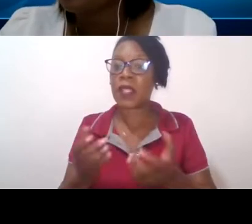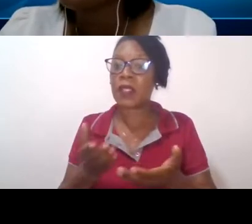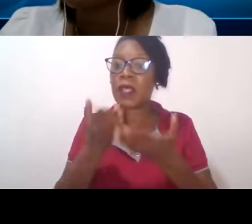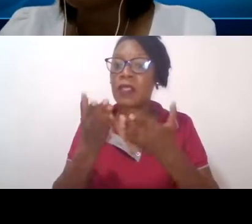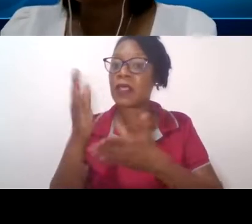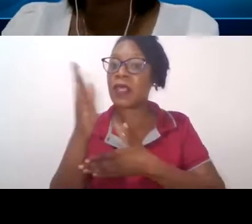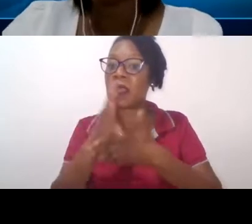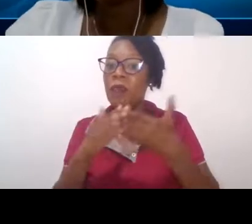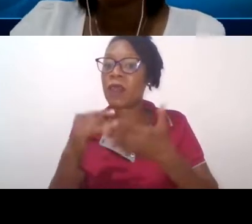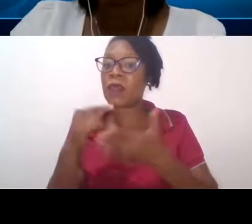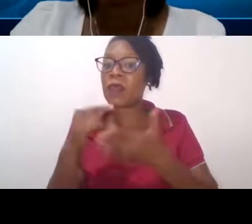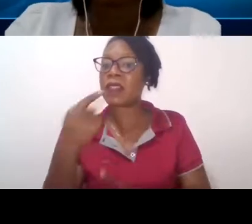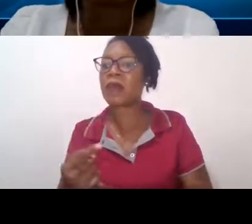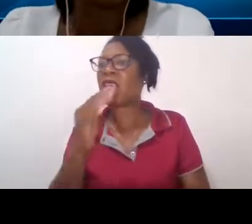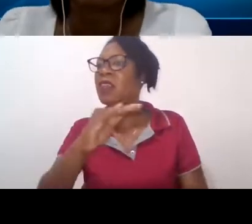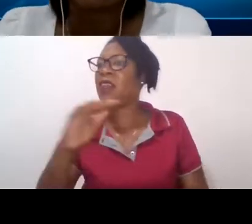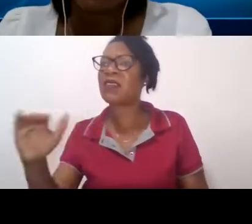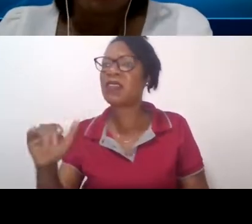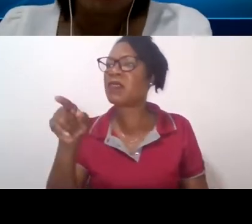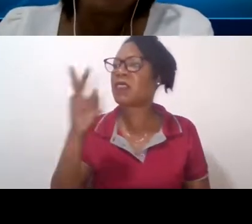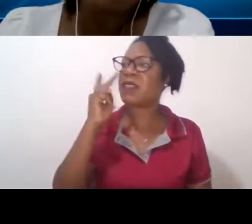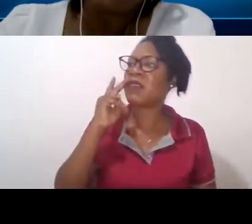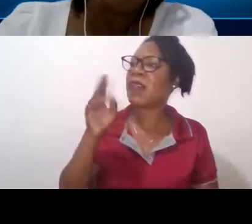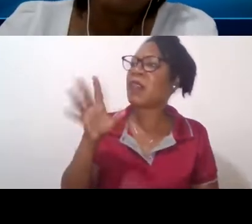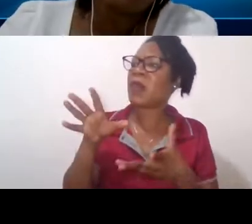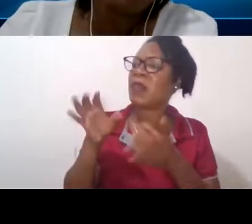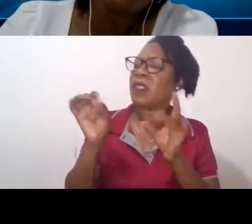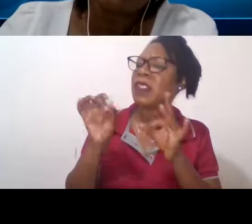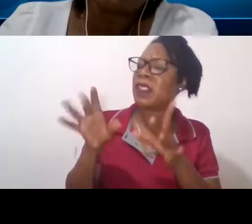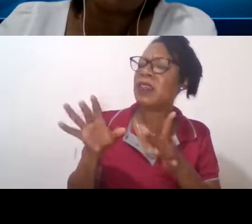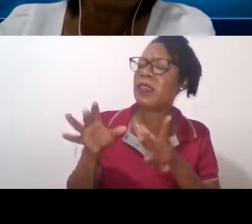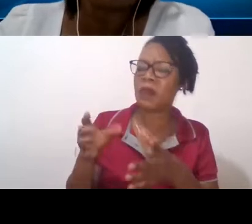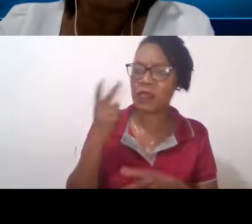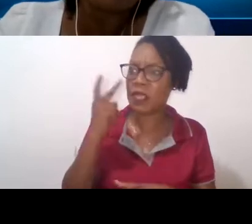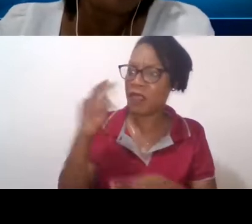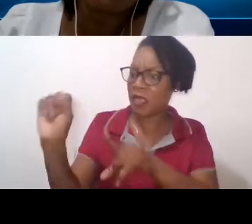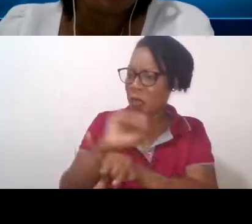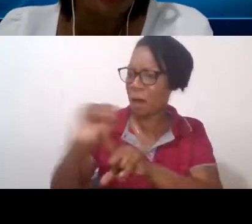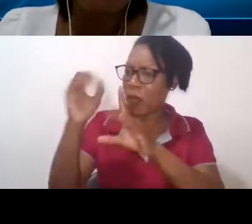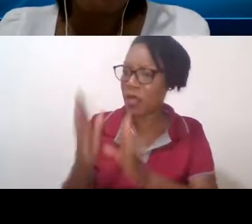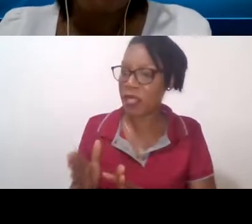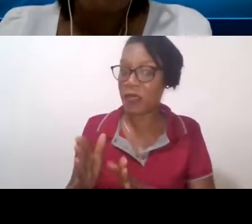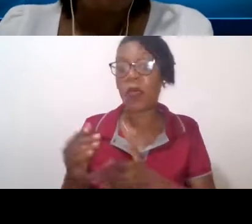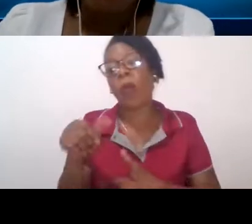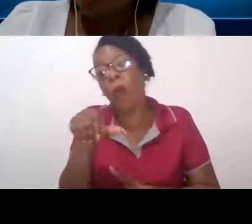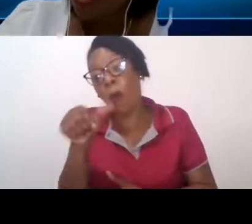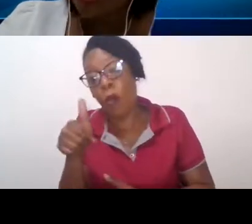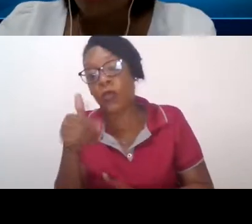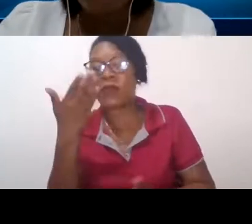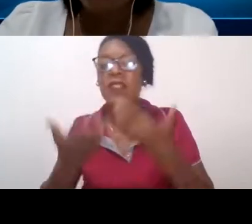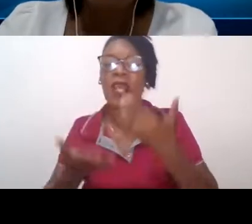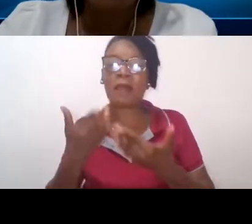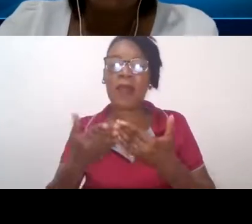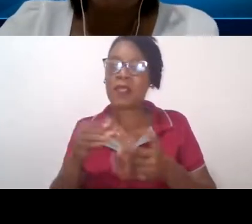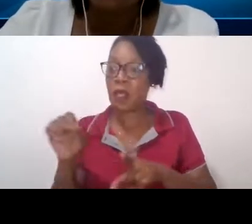algunas veces decimos, no es que los chicos se muestran agresivos. No, pero pueden haber algunos que ante una situación lo que hacen es llorar. ¿Cuál